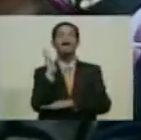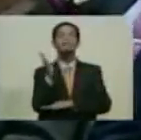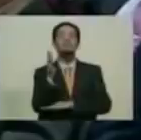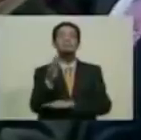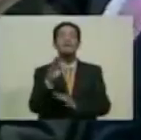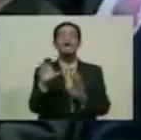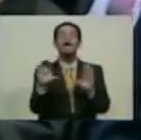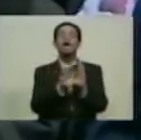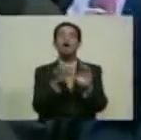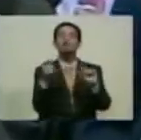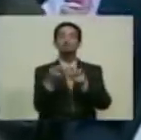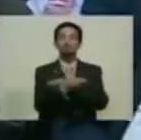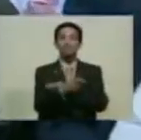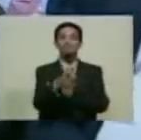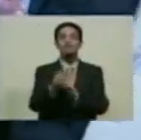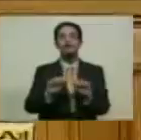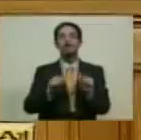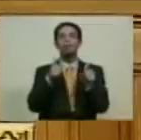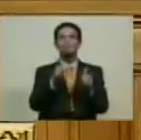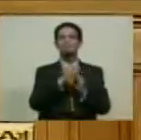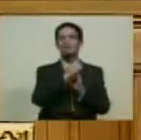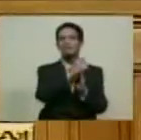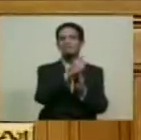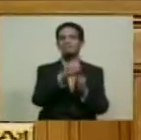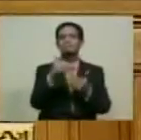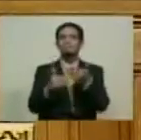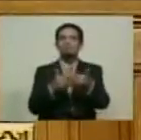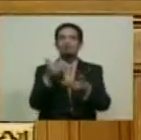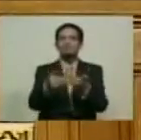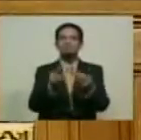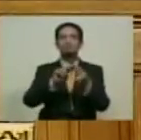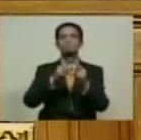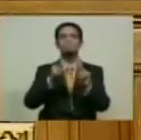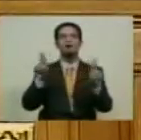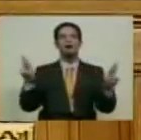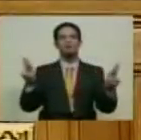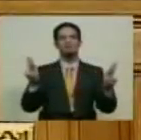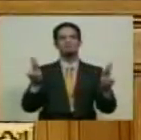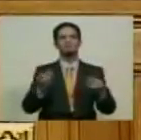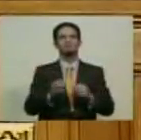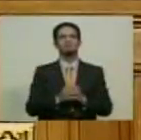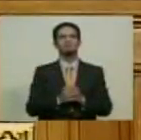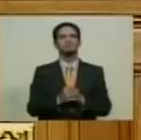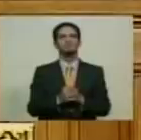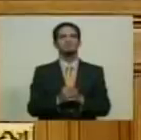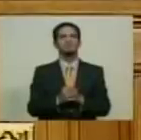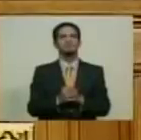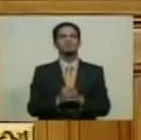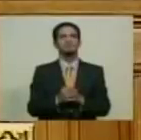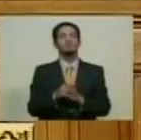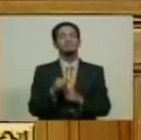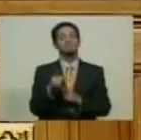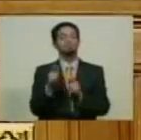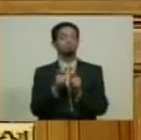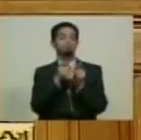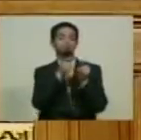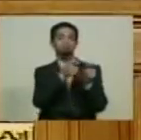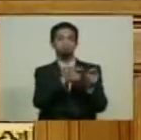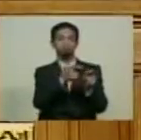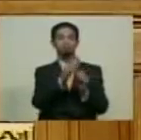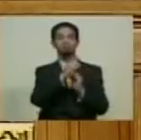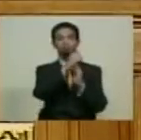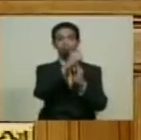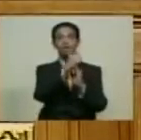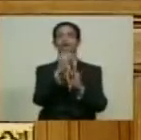de paz en este país, como poder constituyente originario. Llegó la Asamblea Nacional Constituyente, llegó la